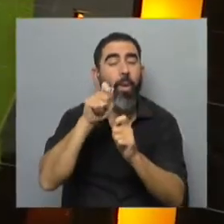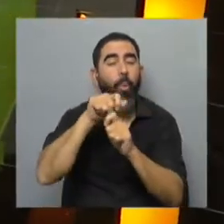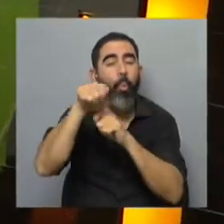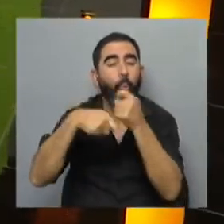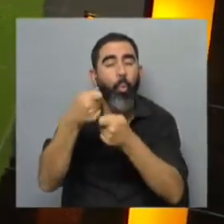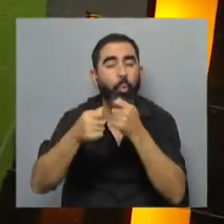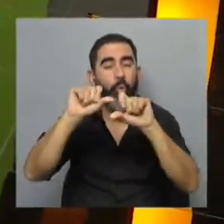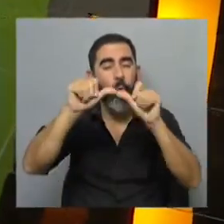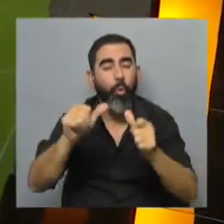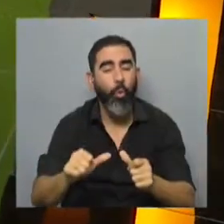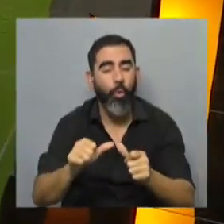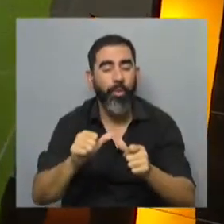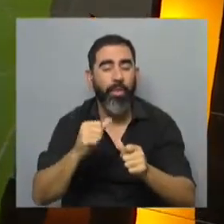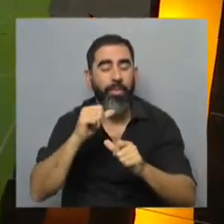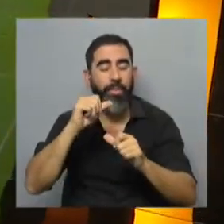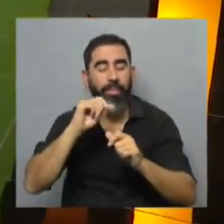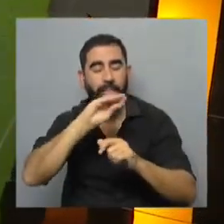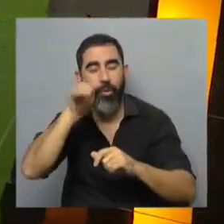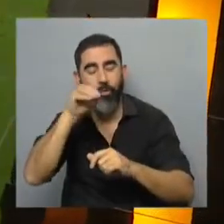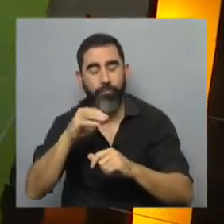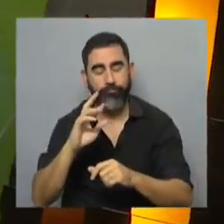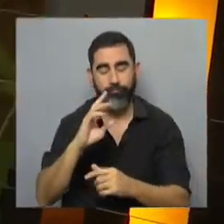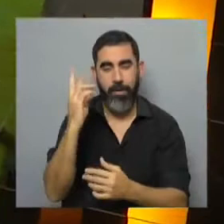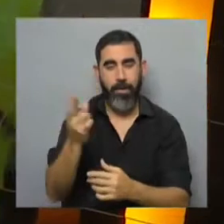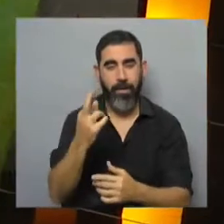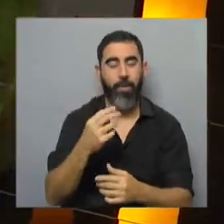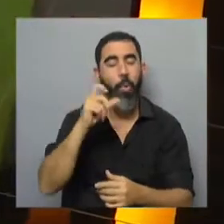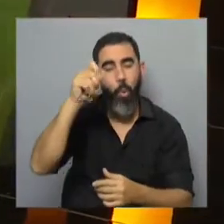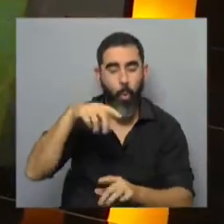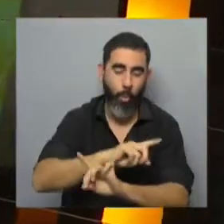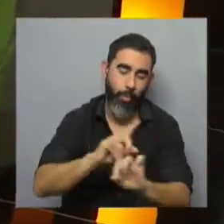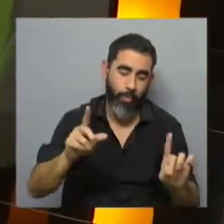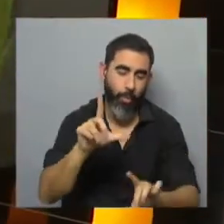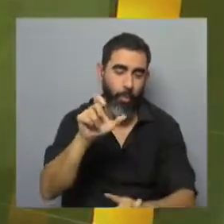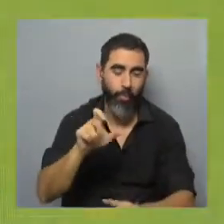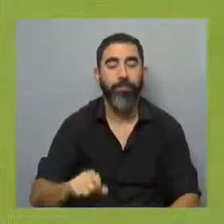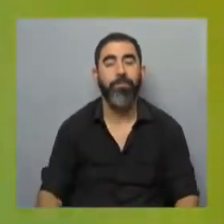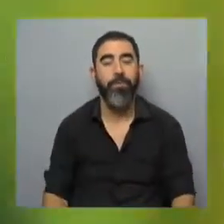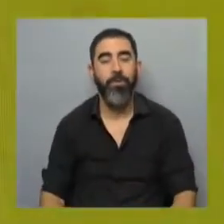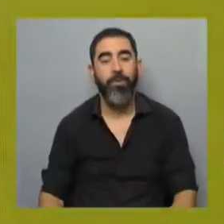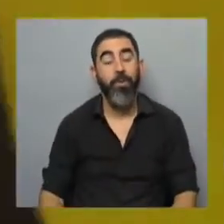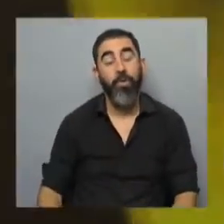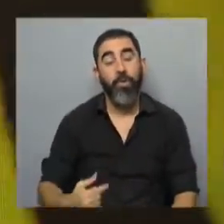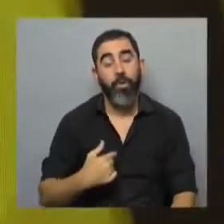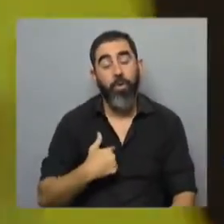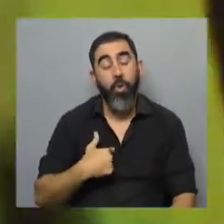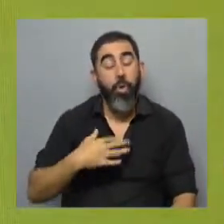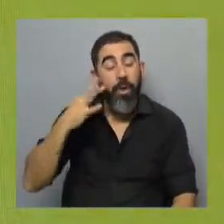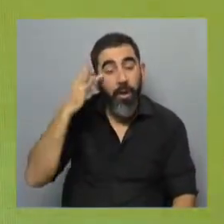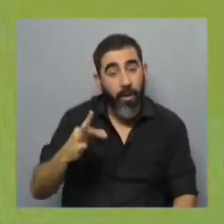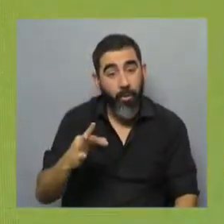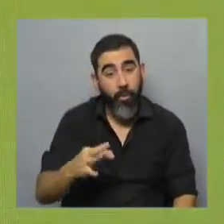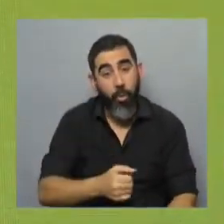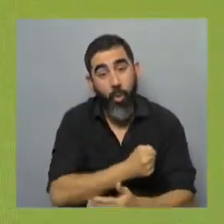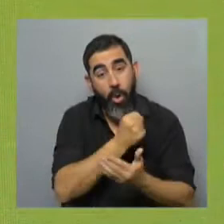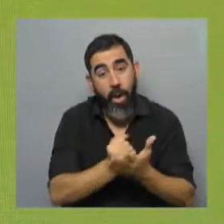o paleoartista, hará que te miren un poco raro. No es común. Que yo sepa... Hasta el momento, por